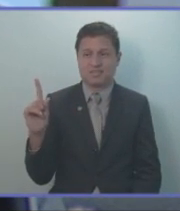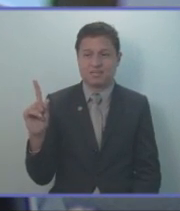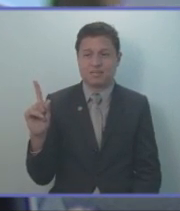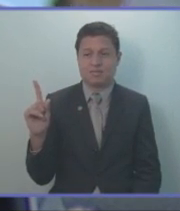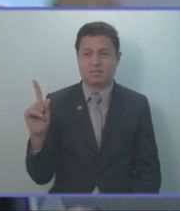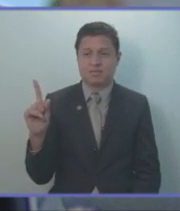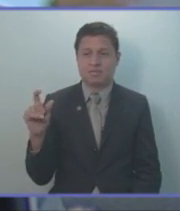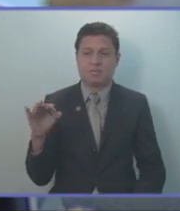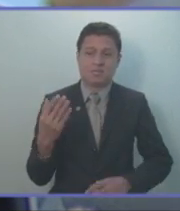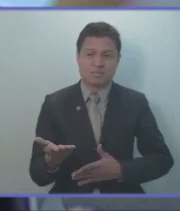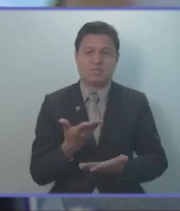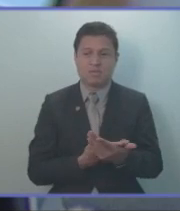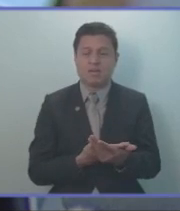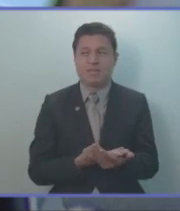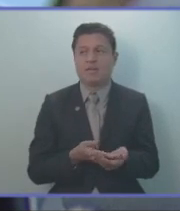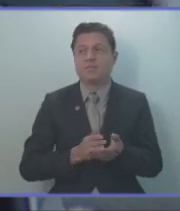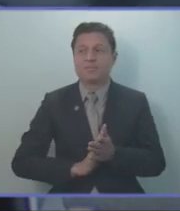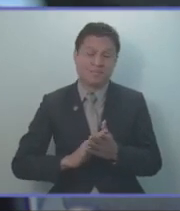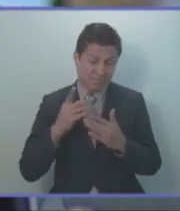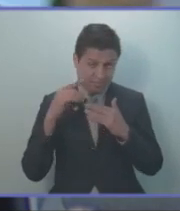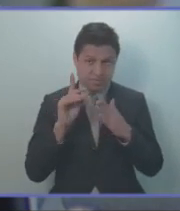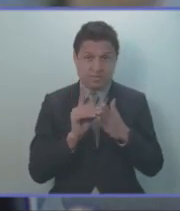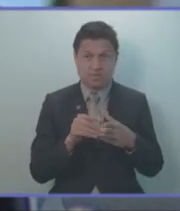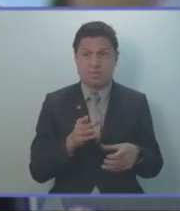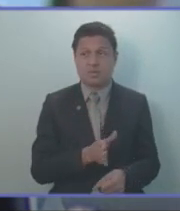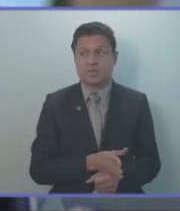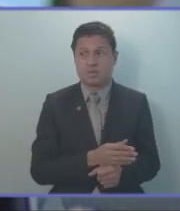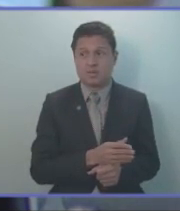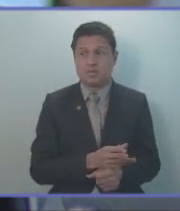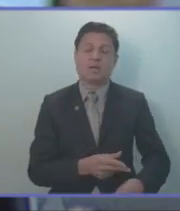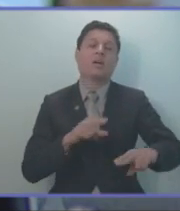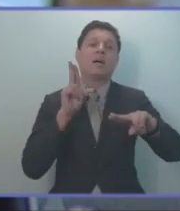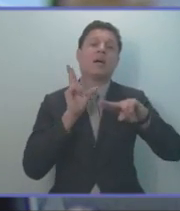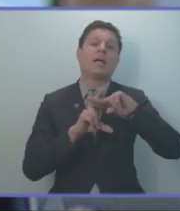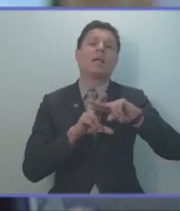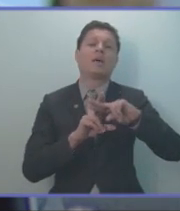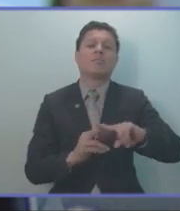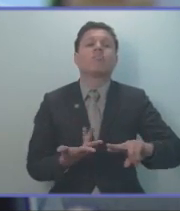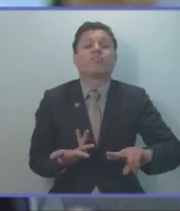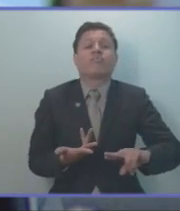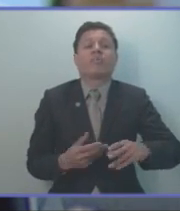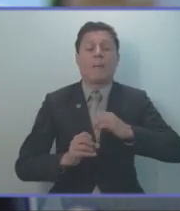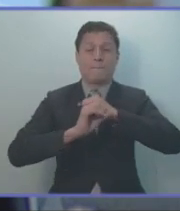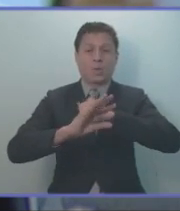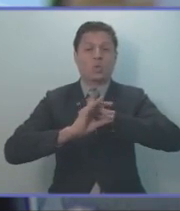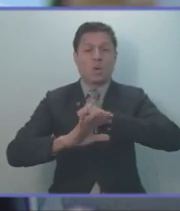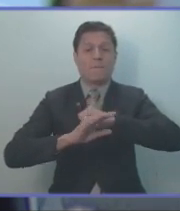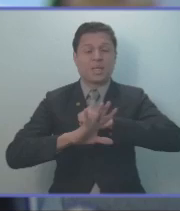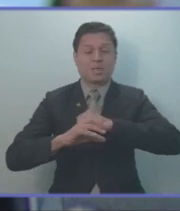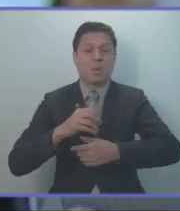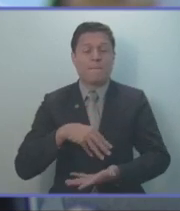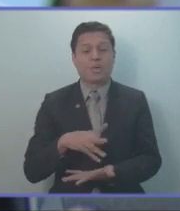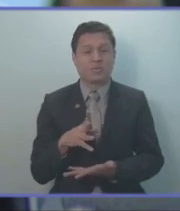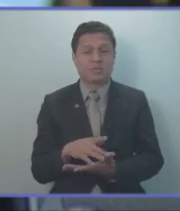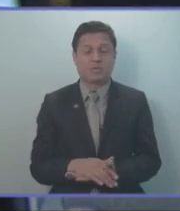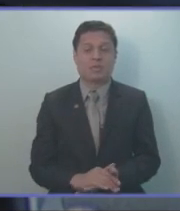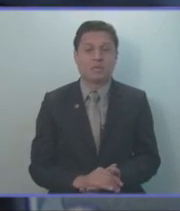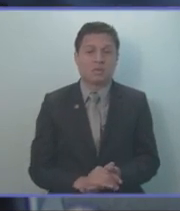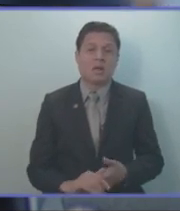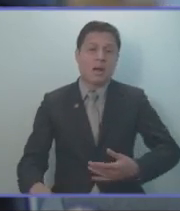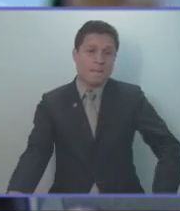2066-1-2018-1, solicitud de diputados del Grupo Parlamentario de Arena en el sentido se emita pronunciamiento público